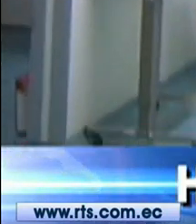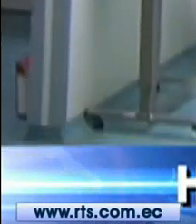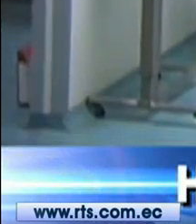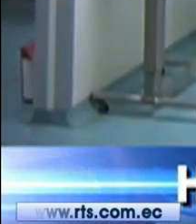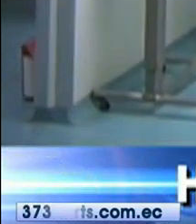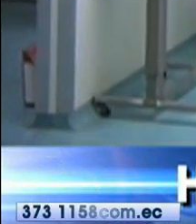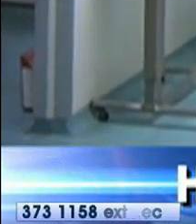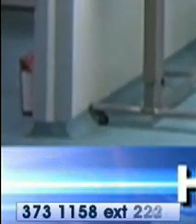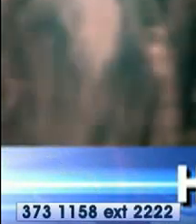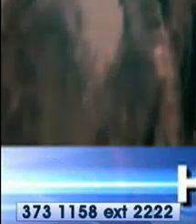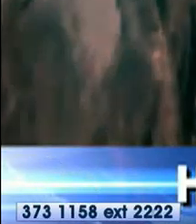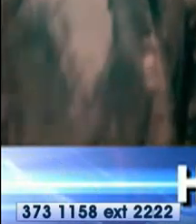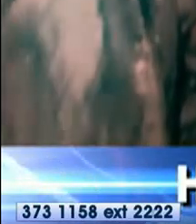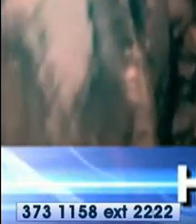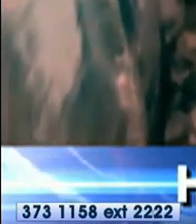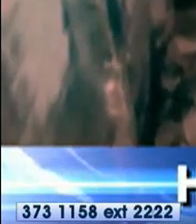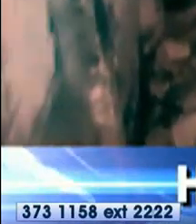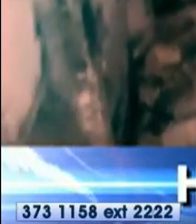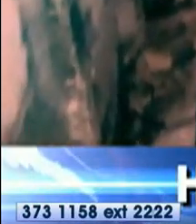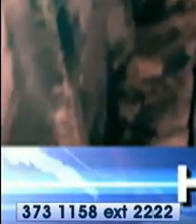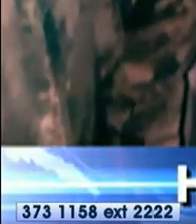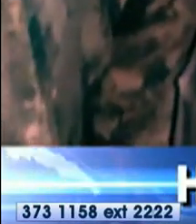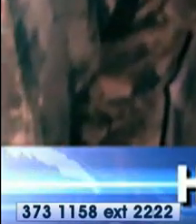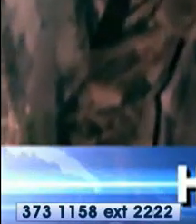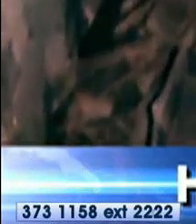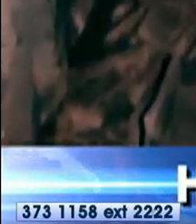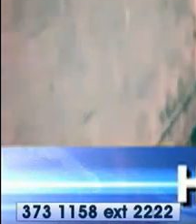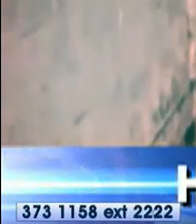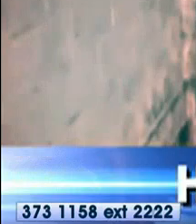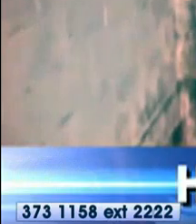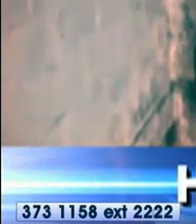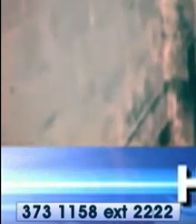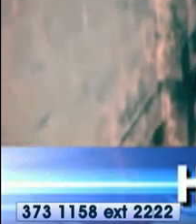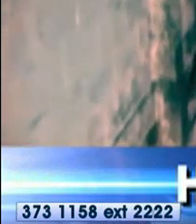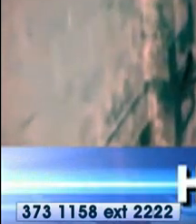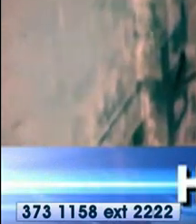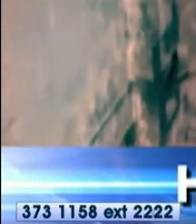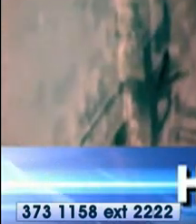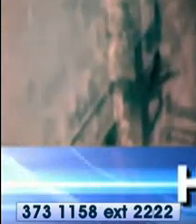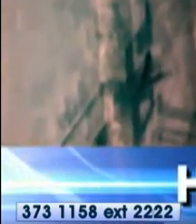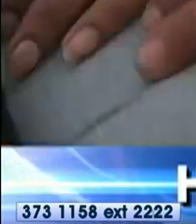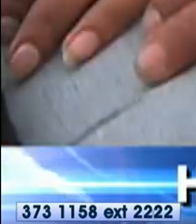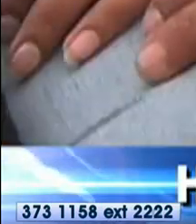en una bodega de camaretas.